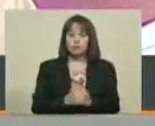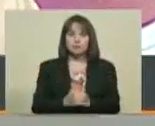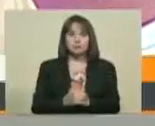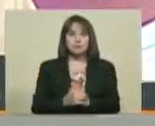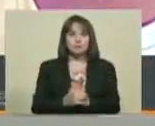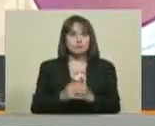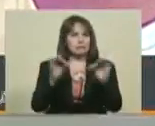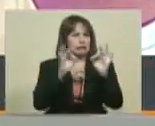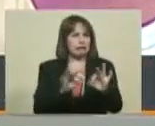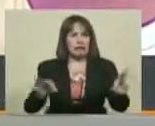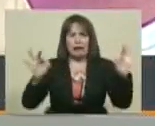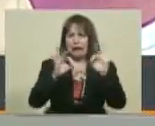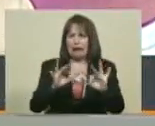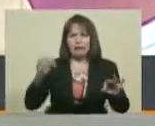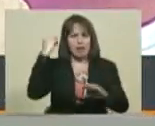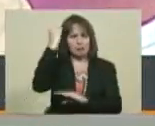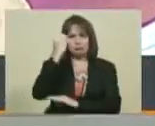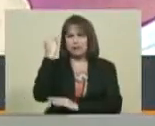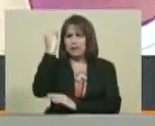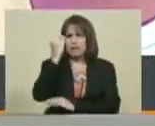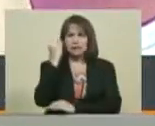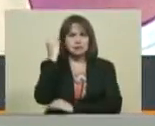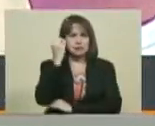cree, piense